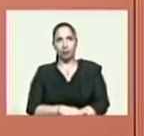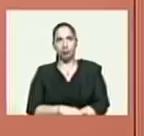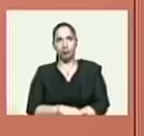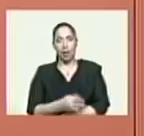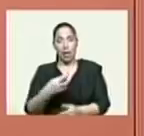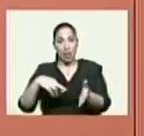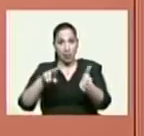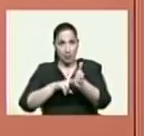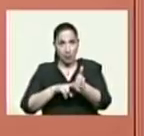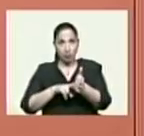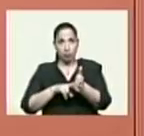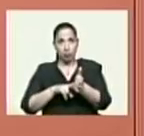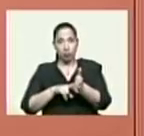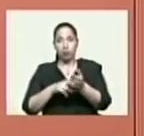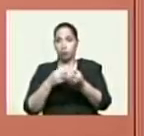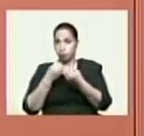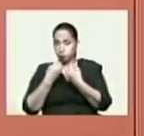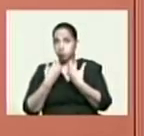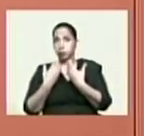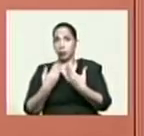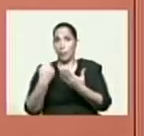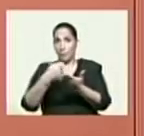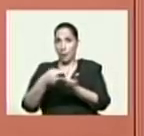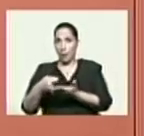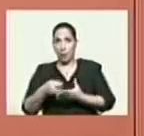Repito, les iba muy, pero muy bien.